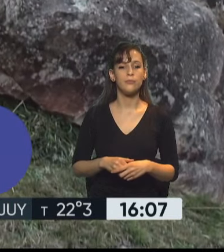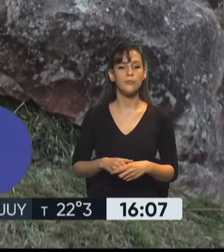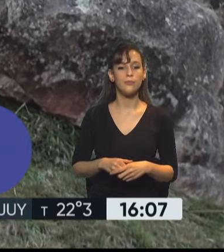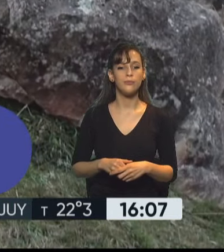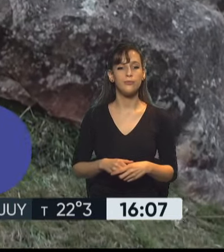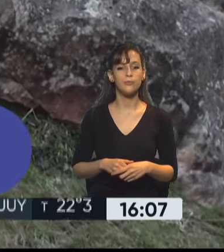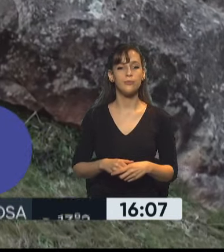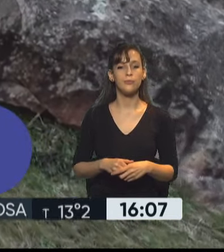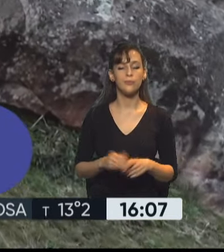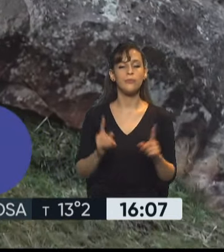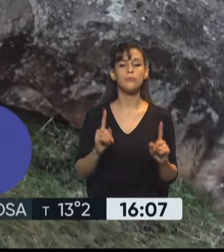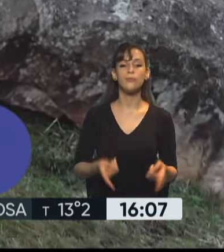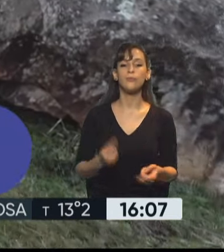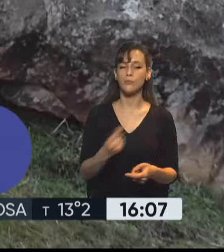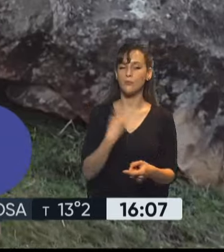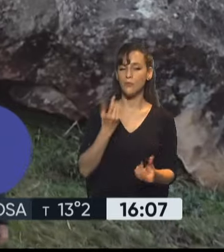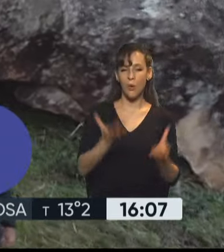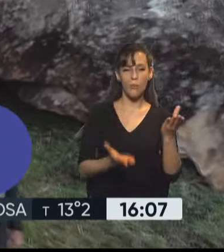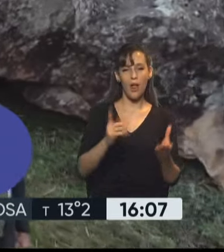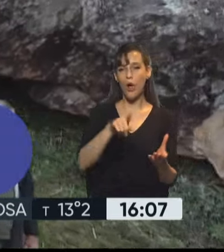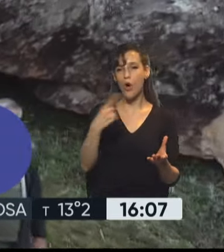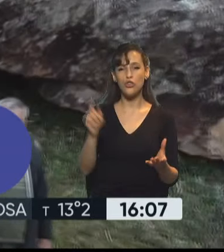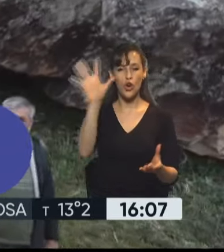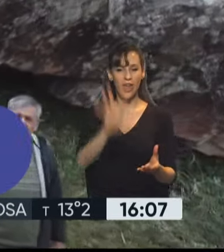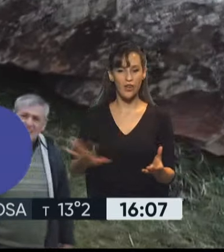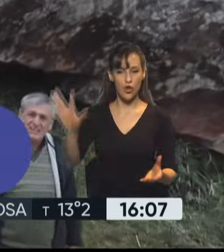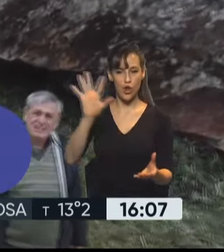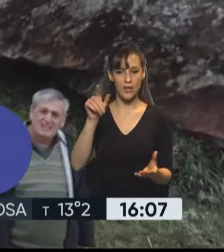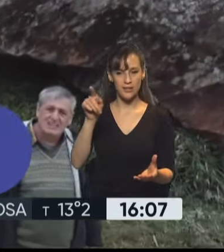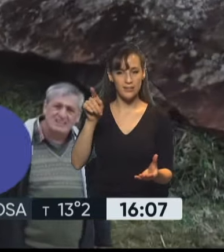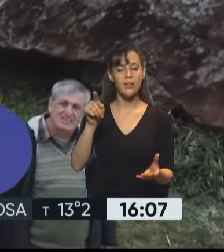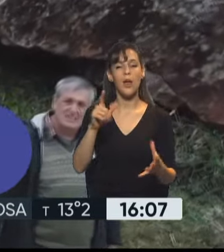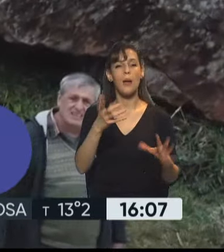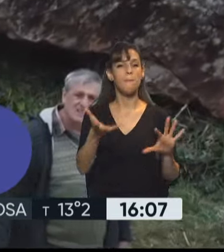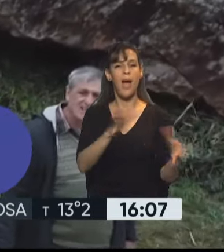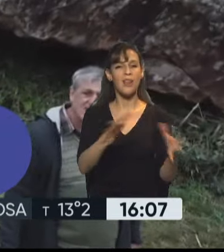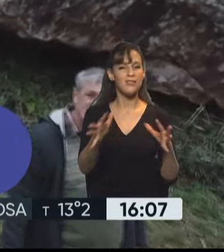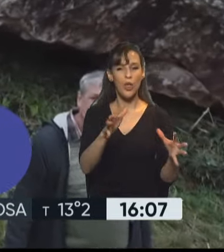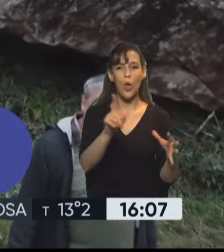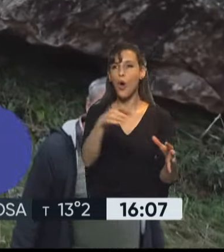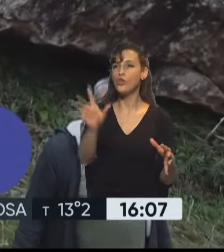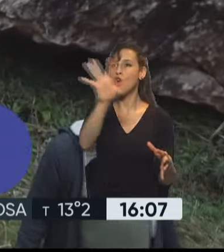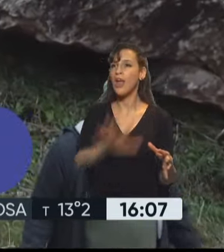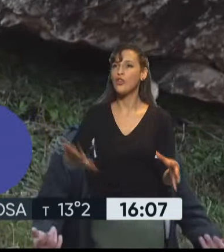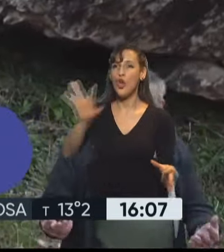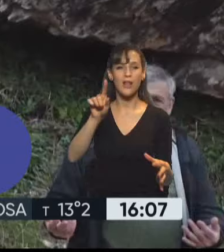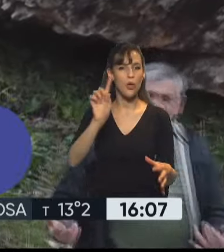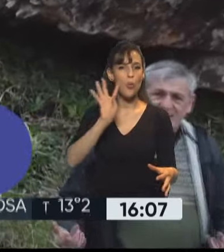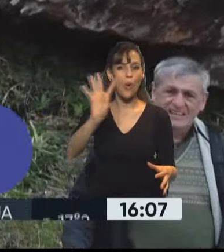que nosotros comparamos con otras regiones, semejan a motivos de otros lugares de 4.000 o 5.000 o 6.000 años de